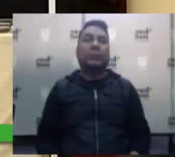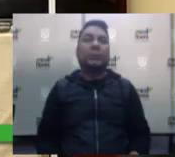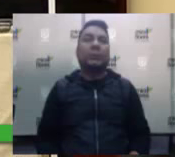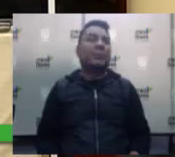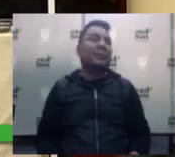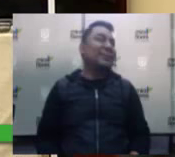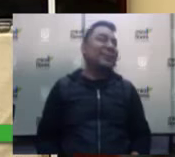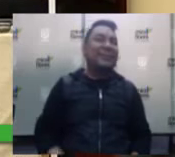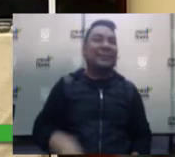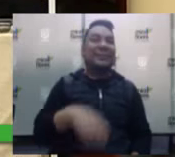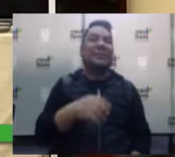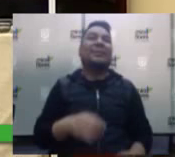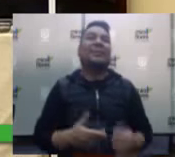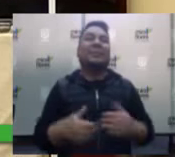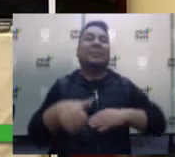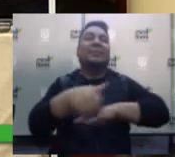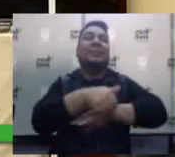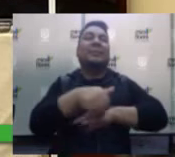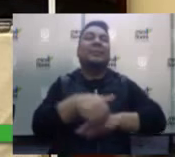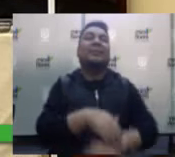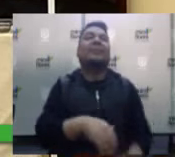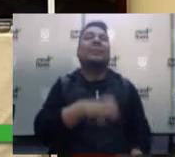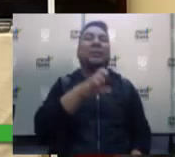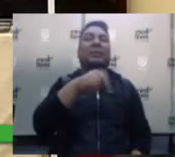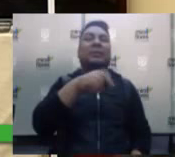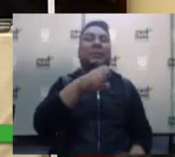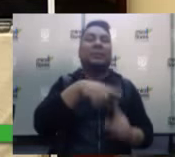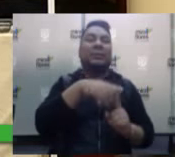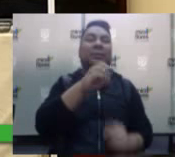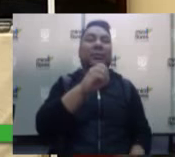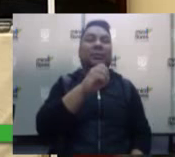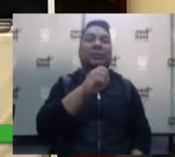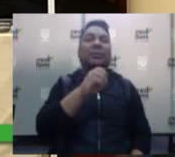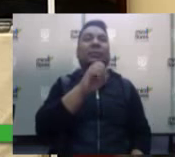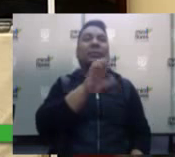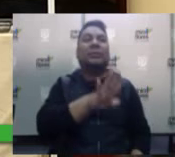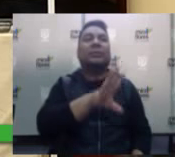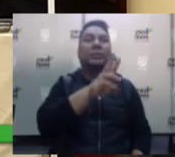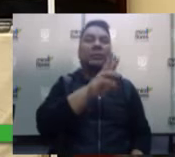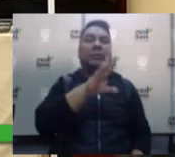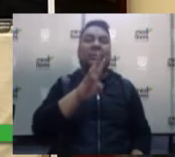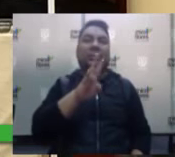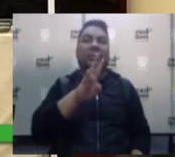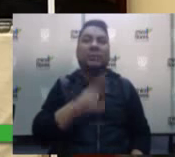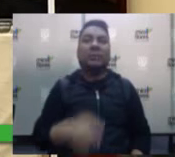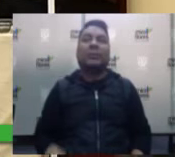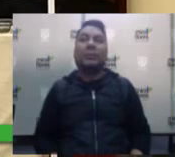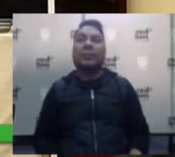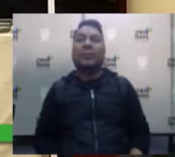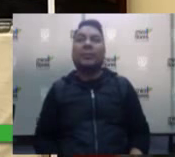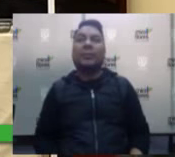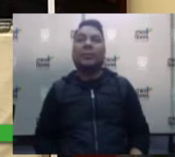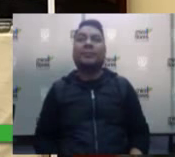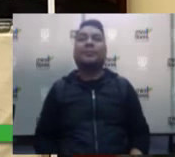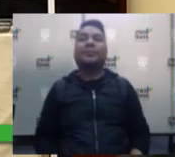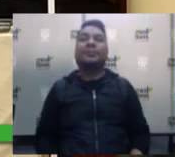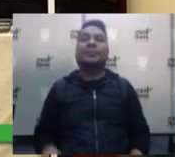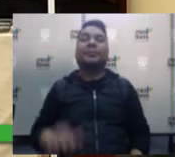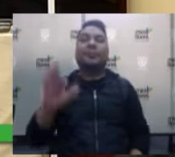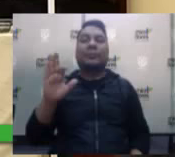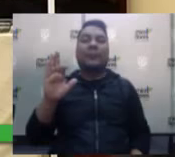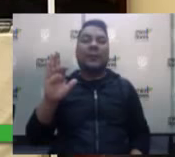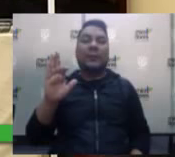Ubicación 54, avenida General Ernesto Montagne, cuadra 5, frente al 567 y 571. Letra